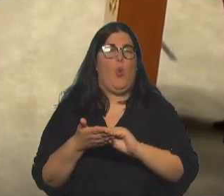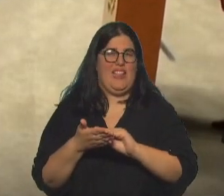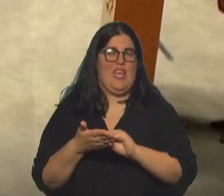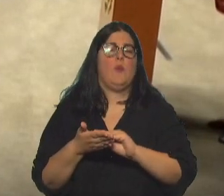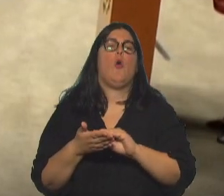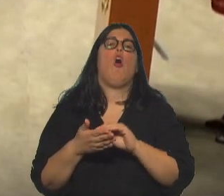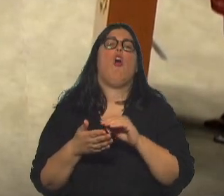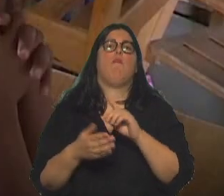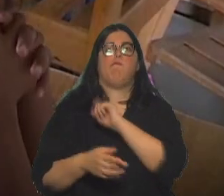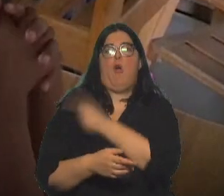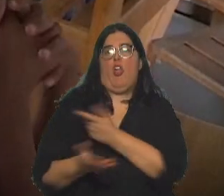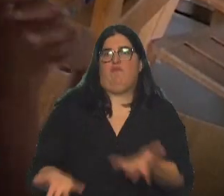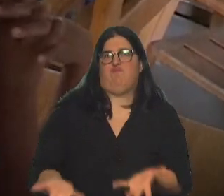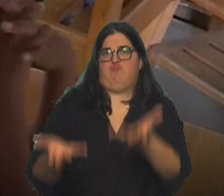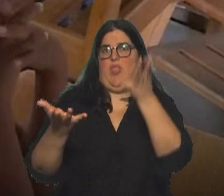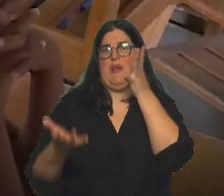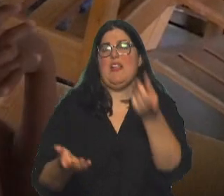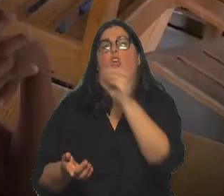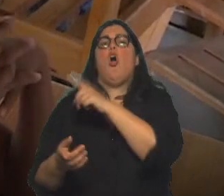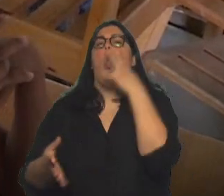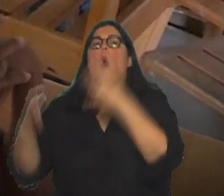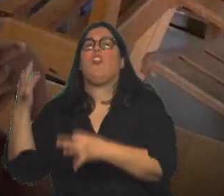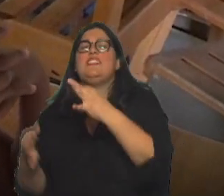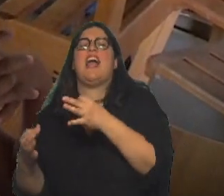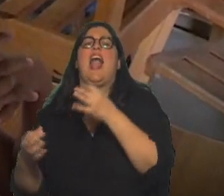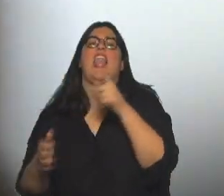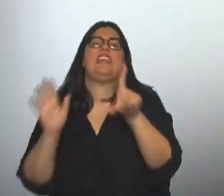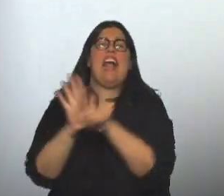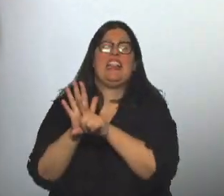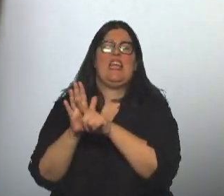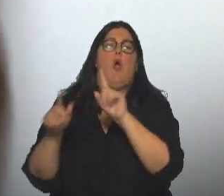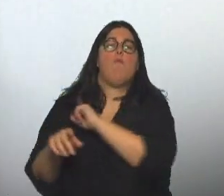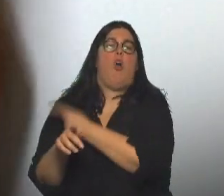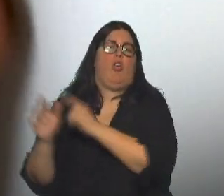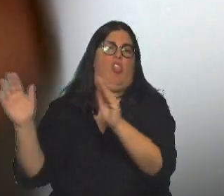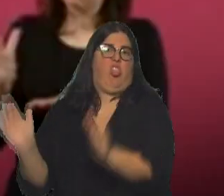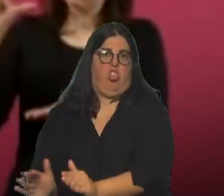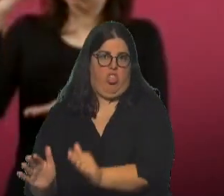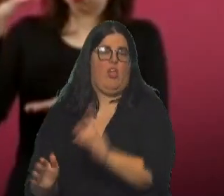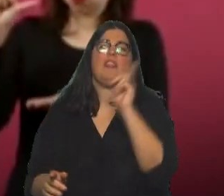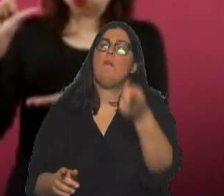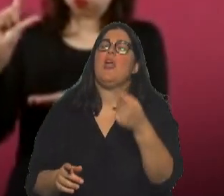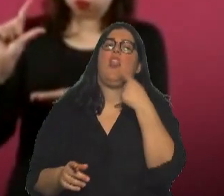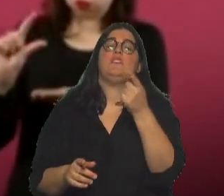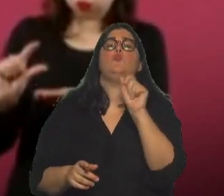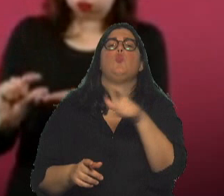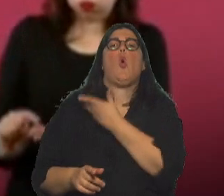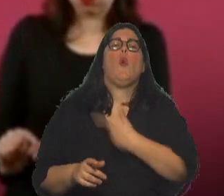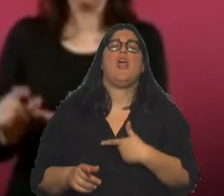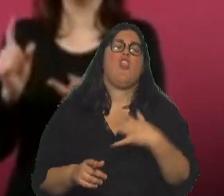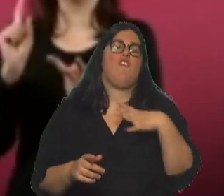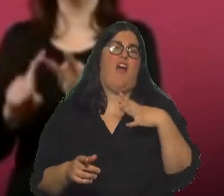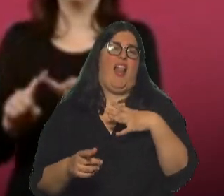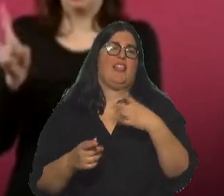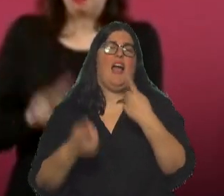poderes legislativo y judicial. También recibe críticas por la escasa calidad educativa e institucional de su gobierno.